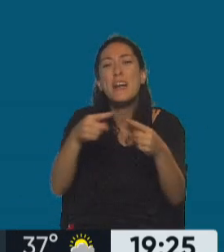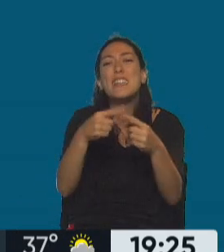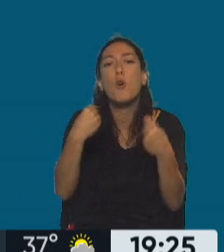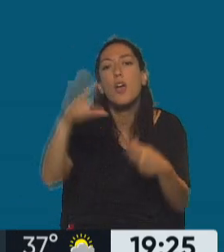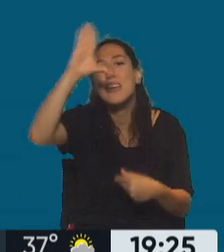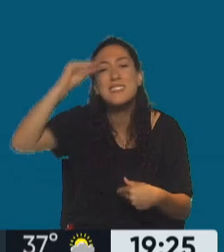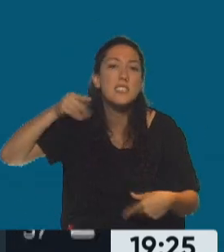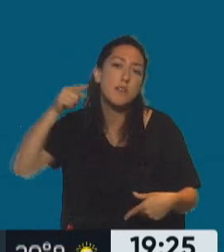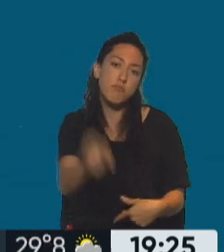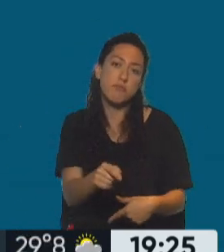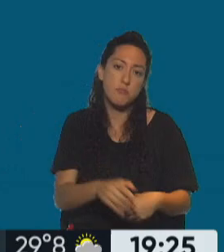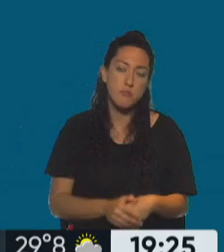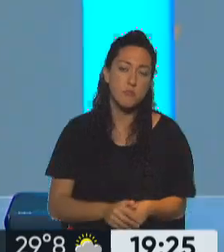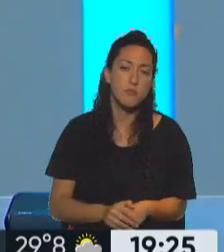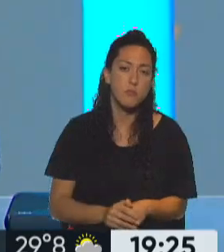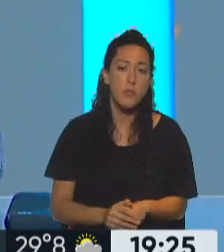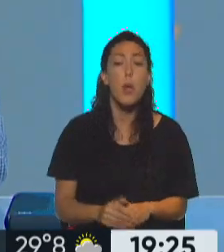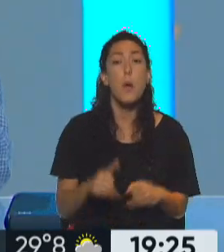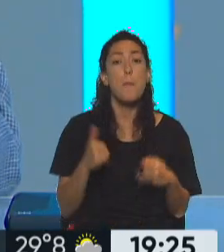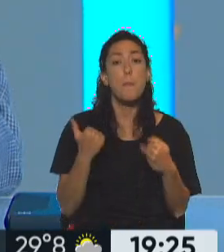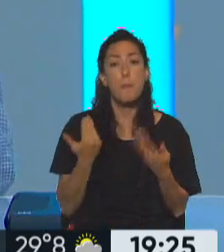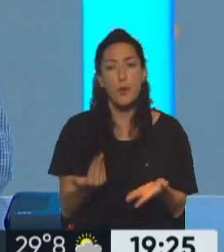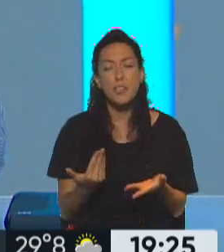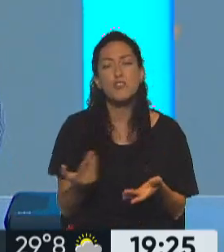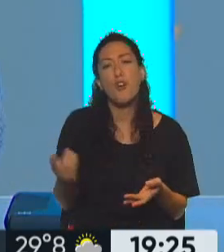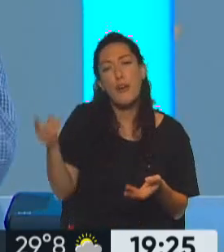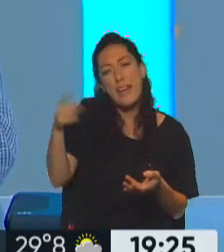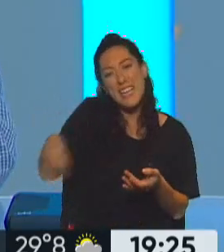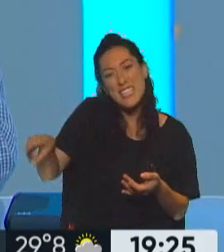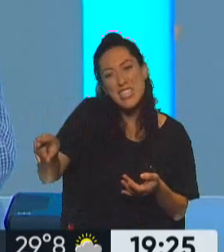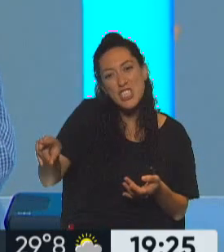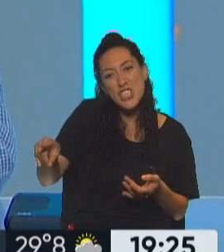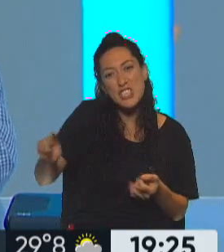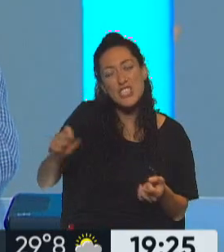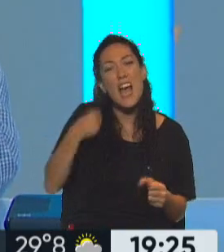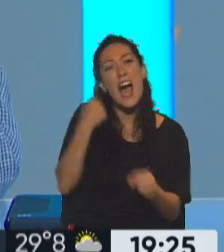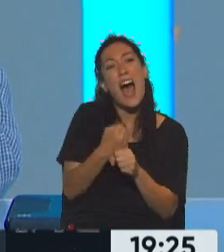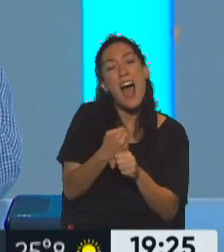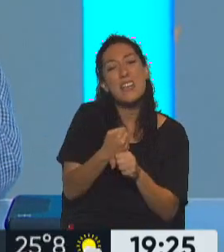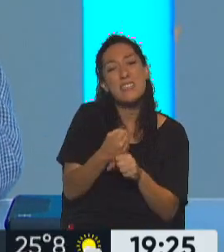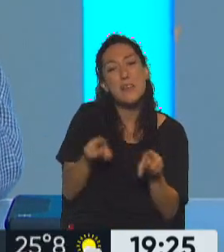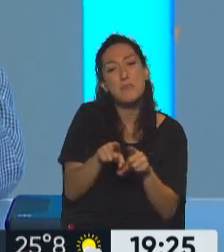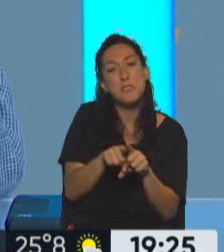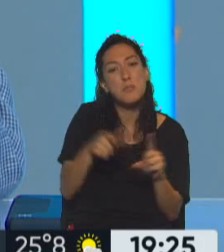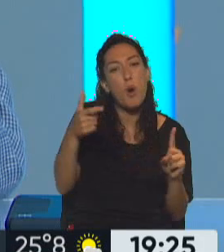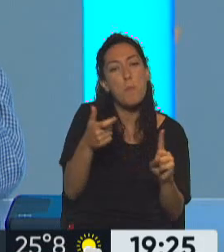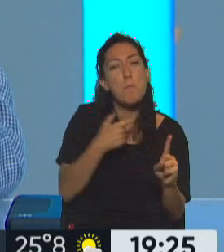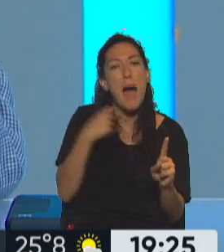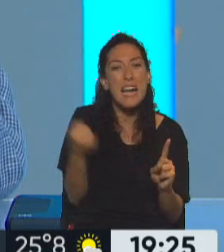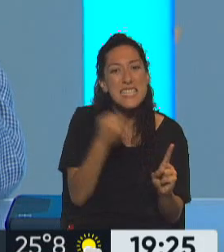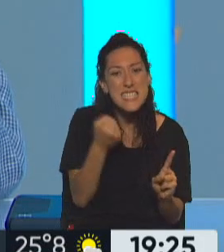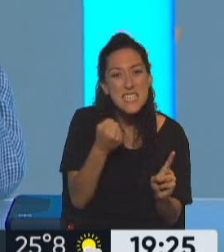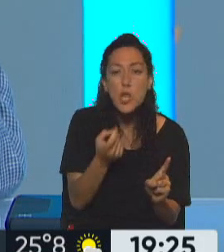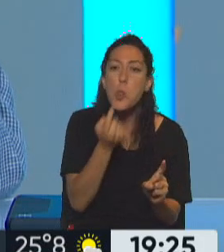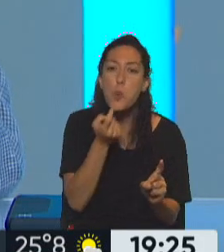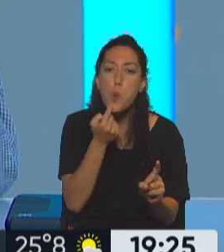kirchner entonces este ni siquiera tienen han llegado a dudar de la tentativa de magnicidio que